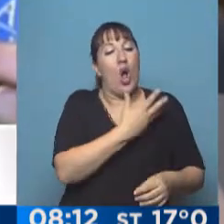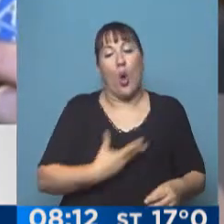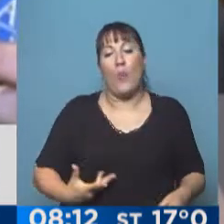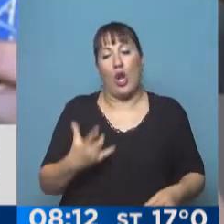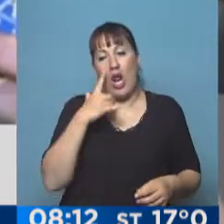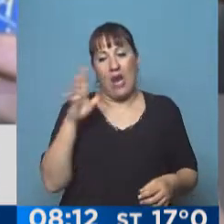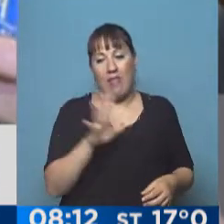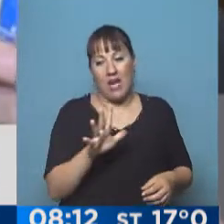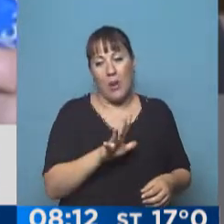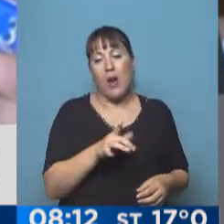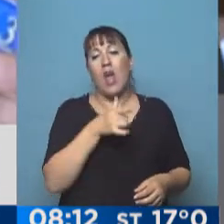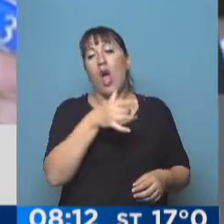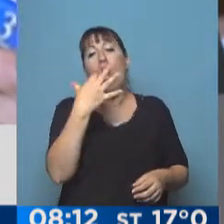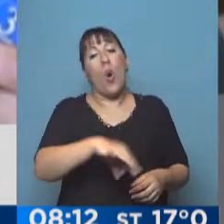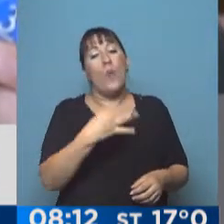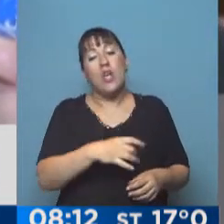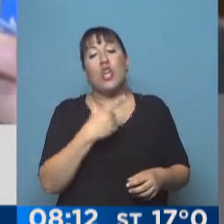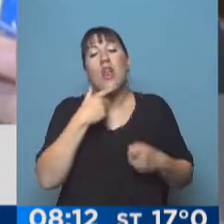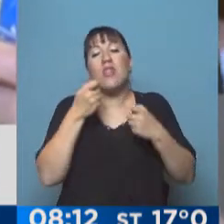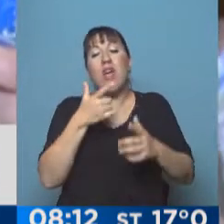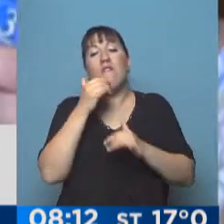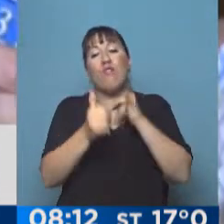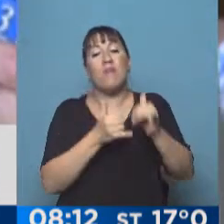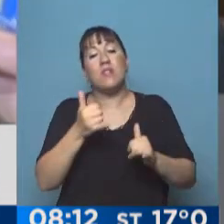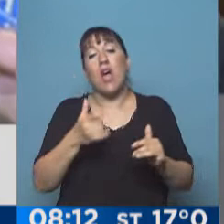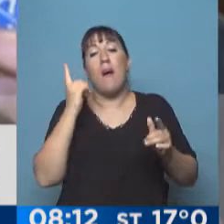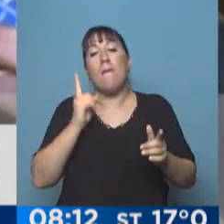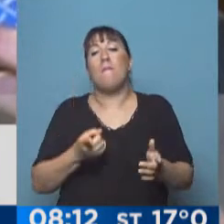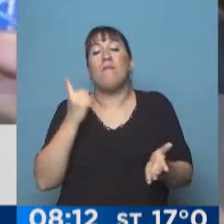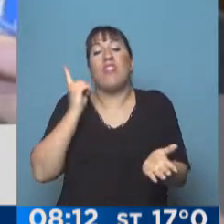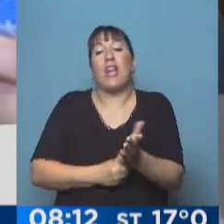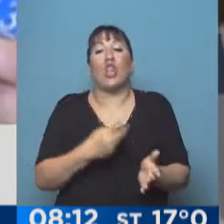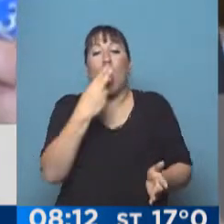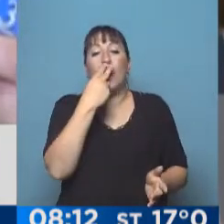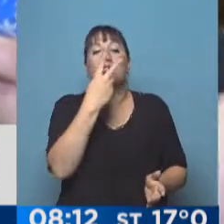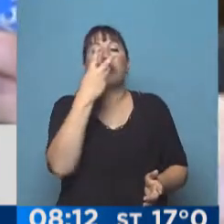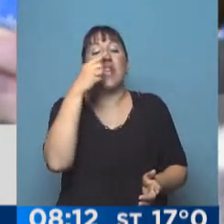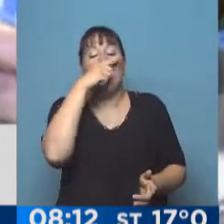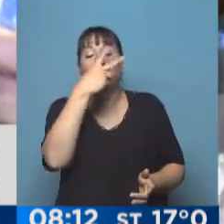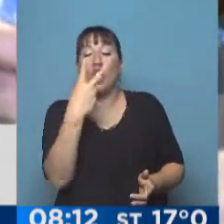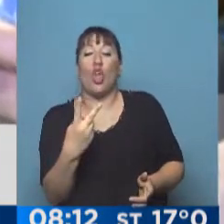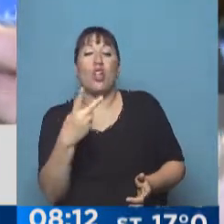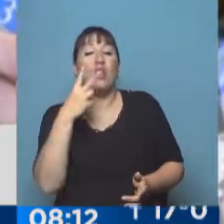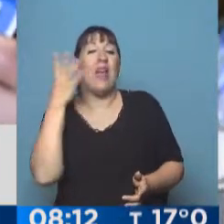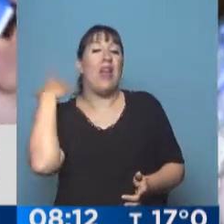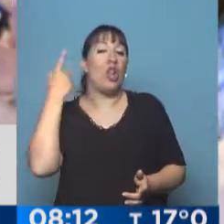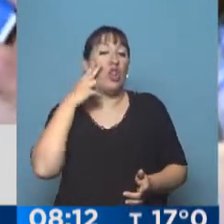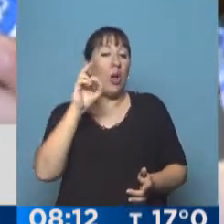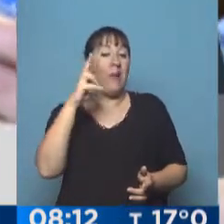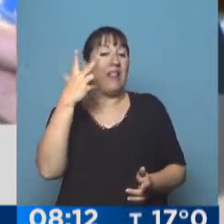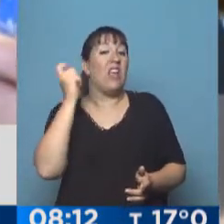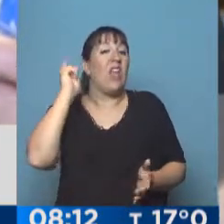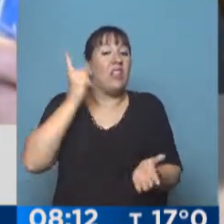están obligadas a dar la información que se solicita por el decreto 1172 del 2003 que sancionó este propio gobierno de información